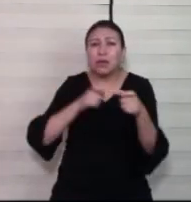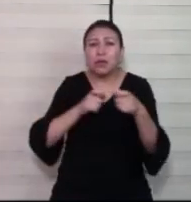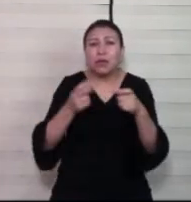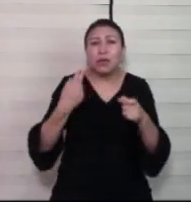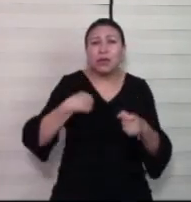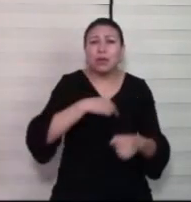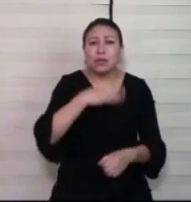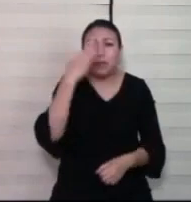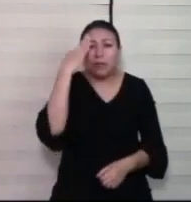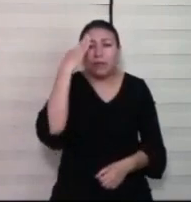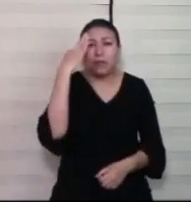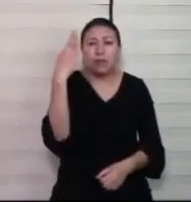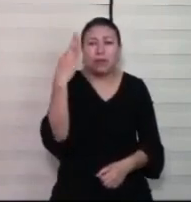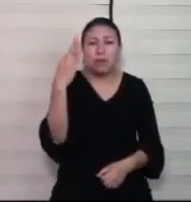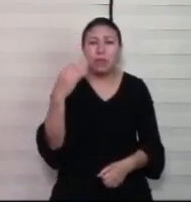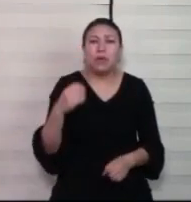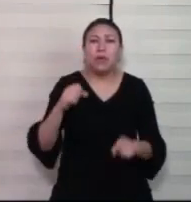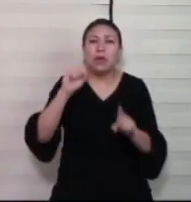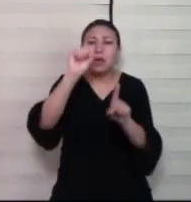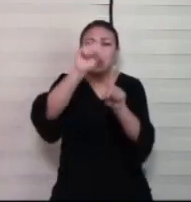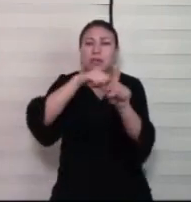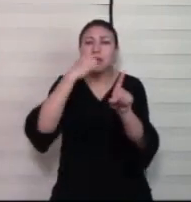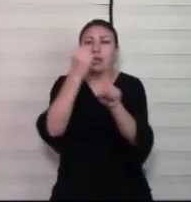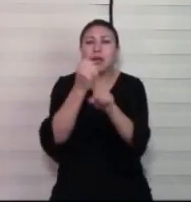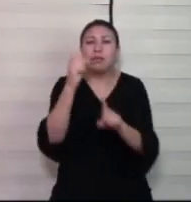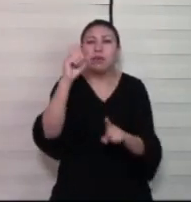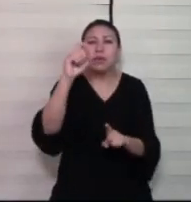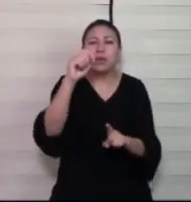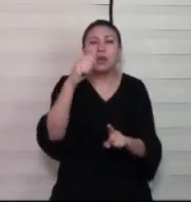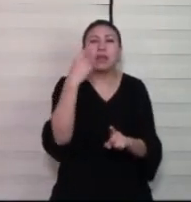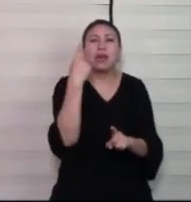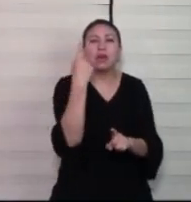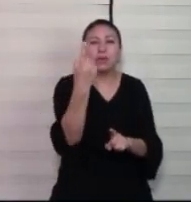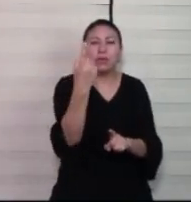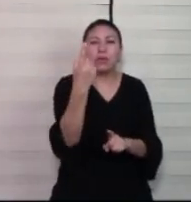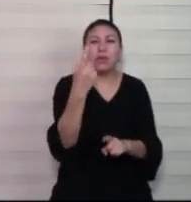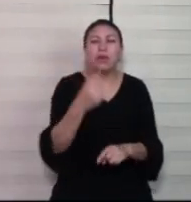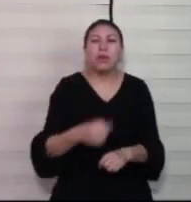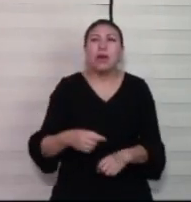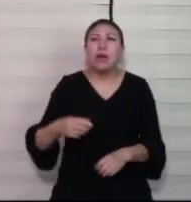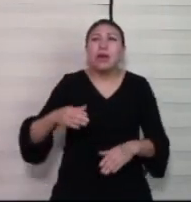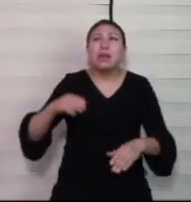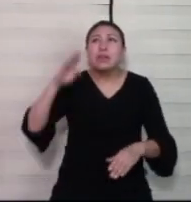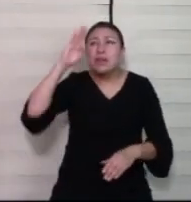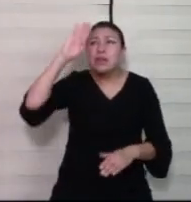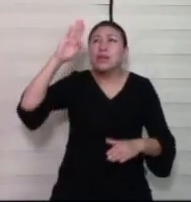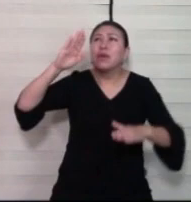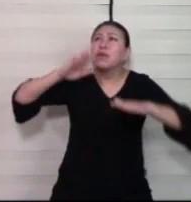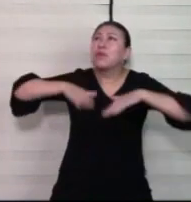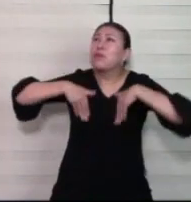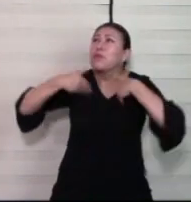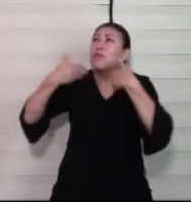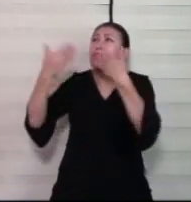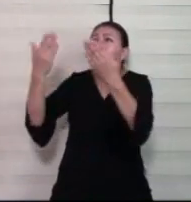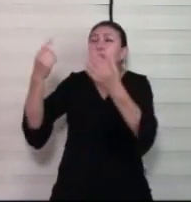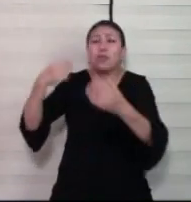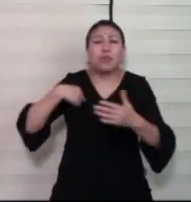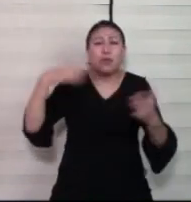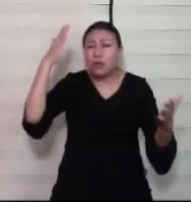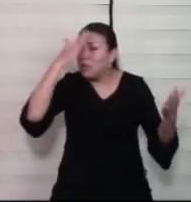Luego dice en el Salmo 31:1, en ti, oh Señor, he confiado, no sea yo confundido